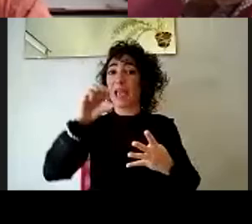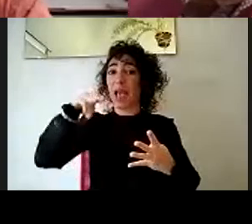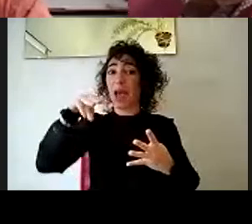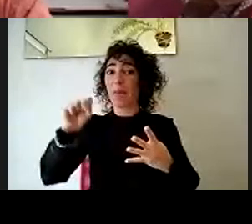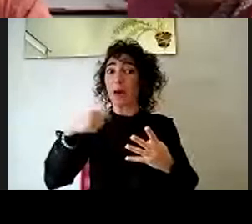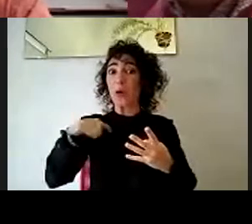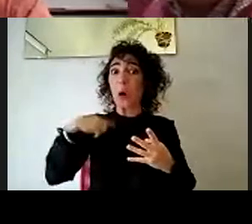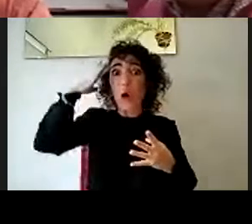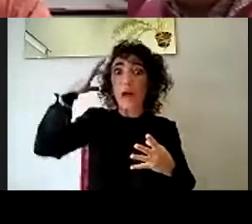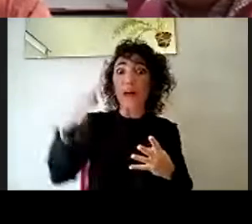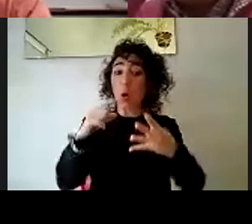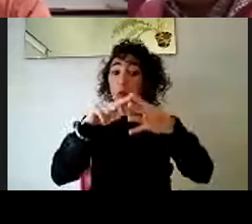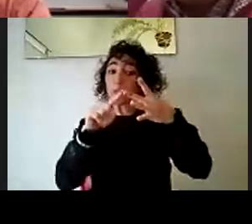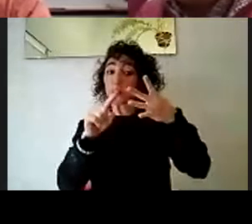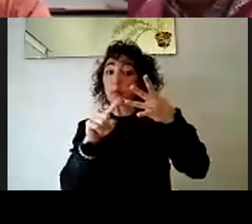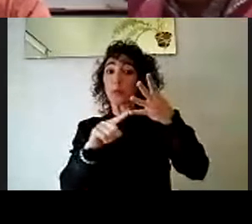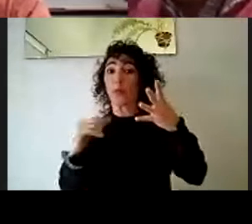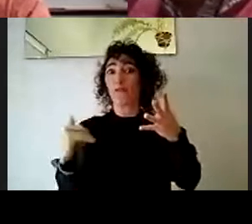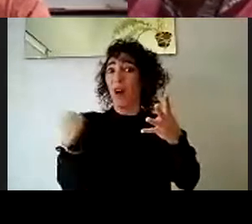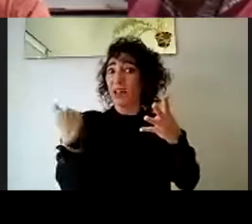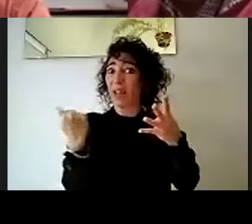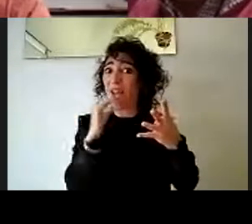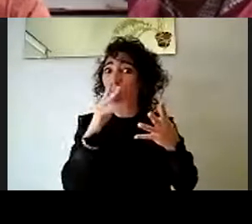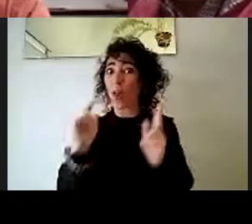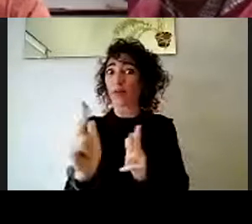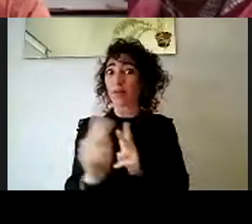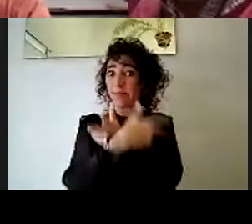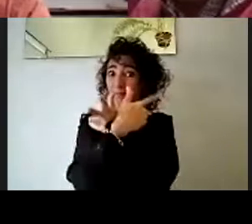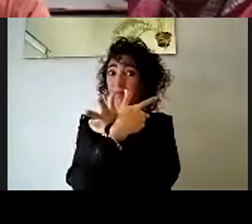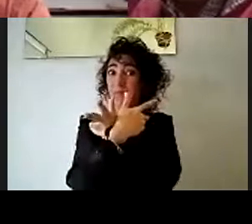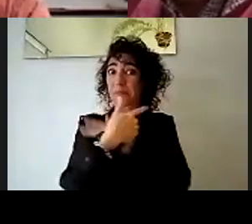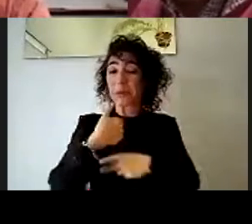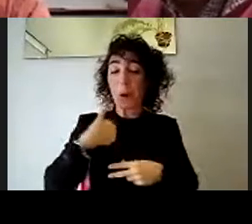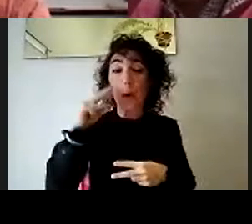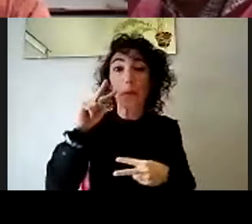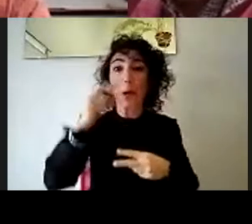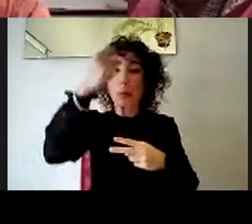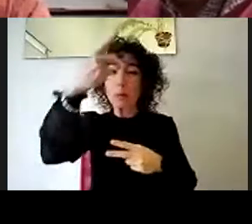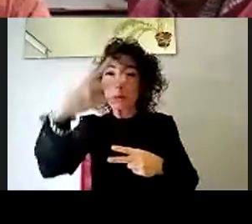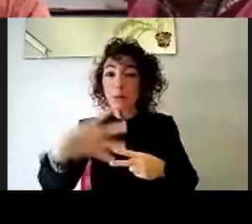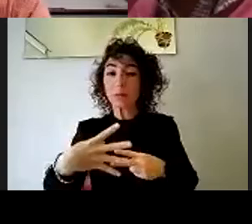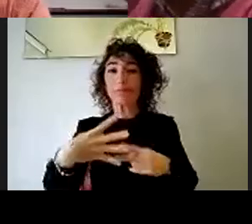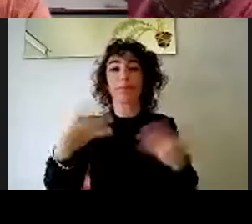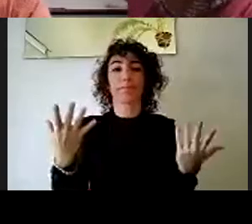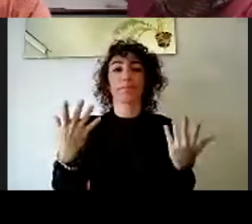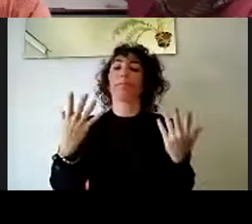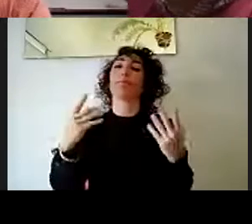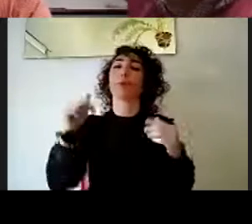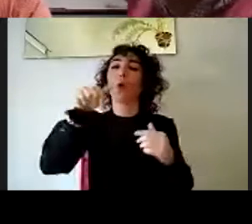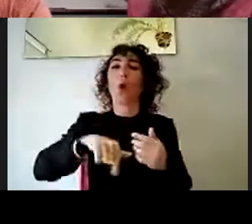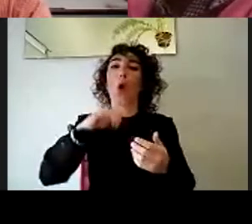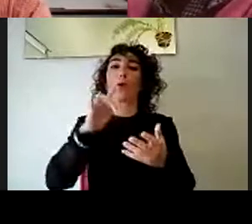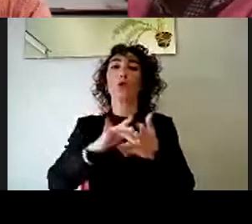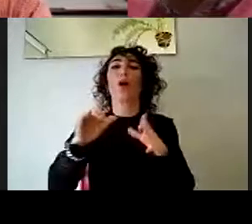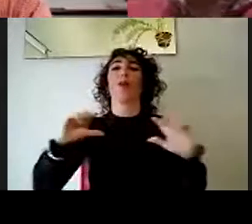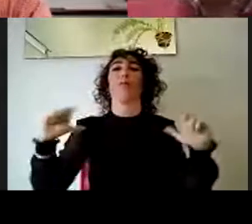conectados ninguno de los cuatro, por lo que yo detecto aquí. Pleno extraordinario, con